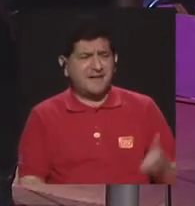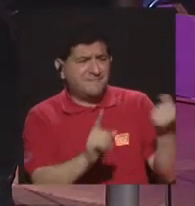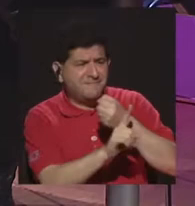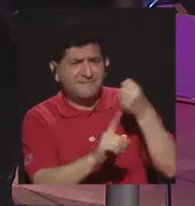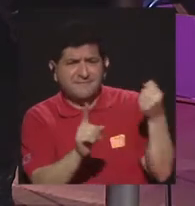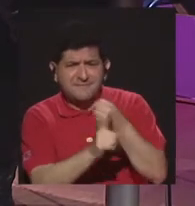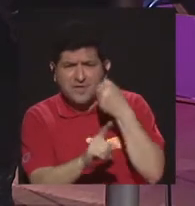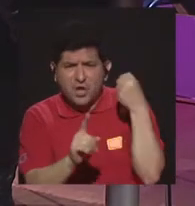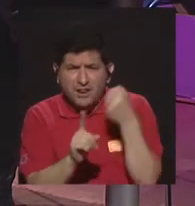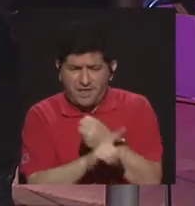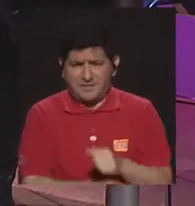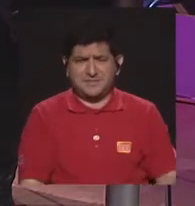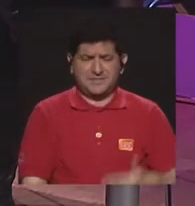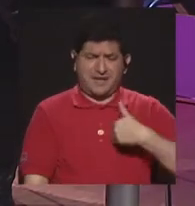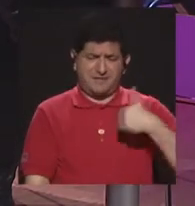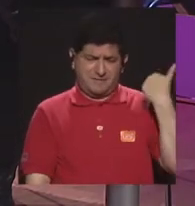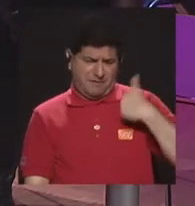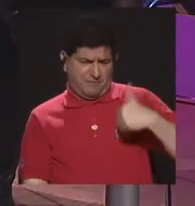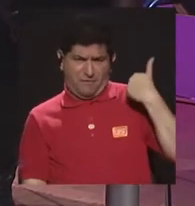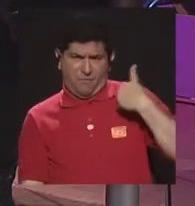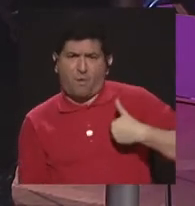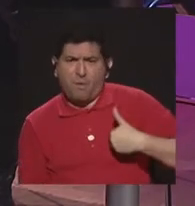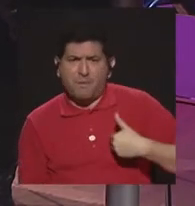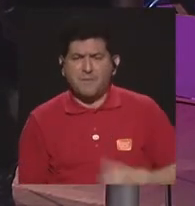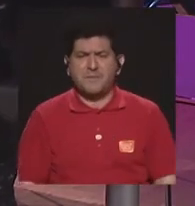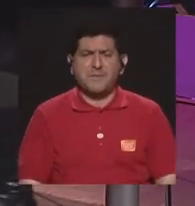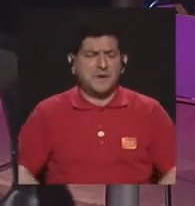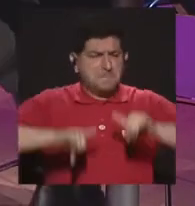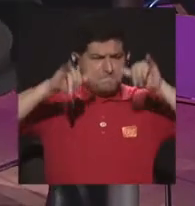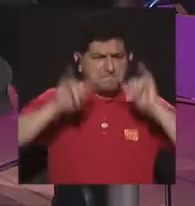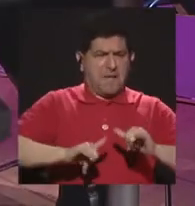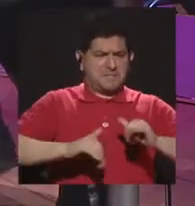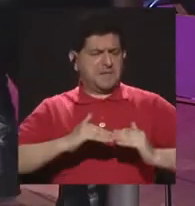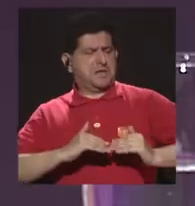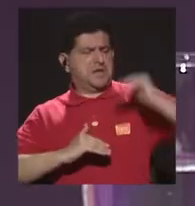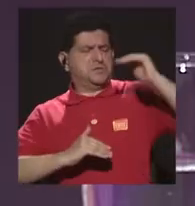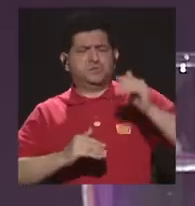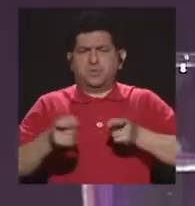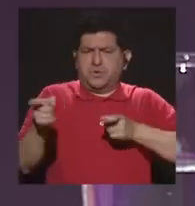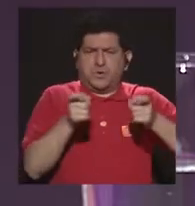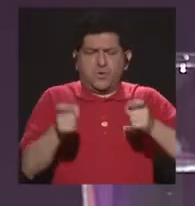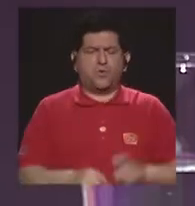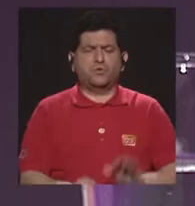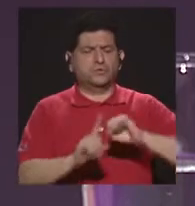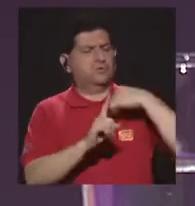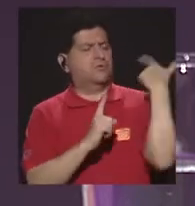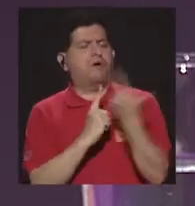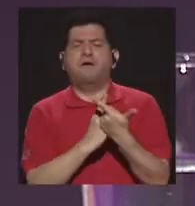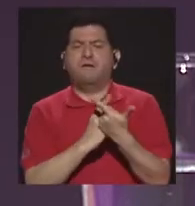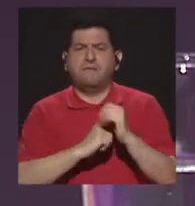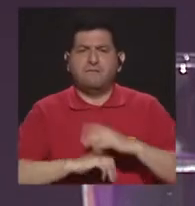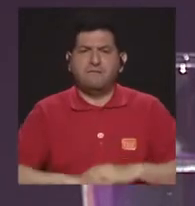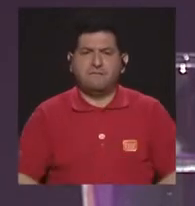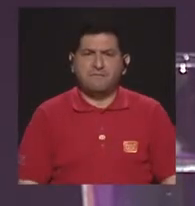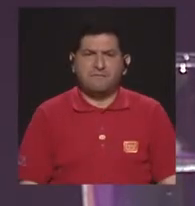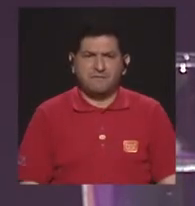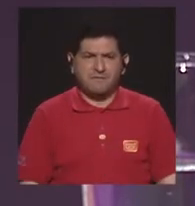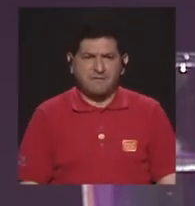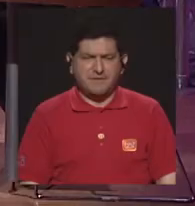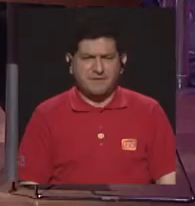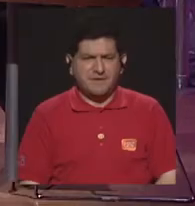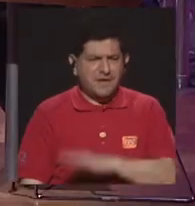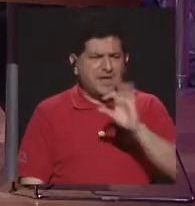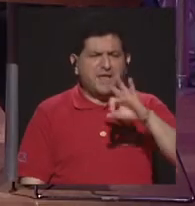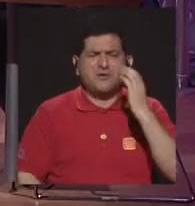violencia entre hombres por sostener la supremacía social. Entonces, ¿y cómo retratan